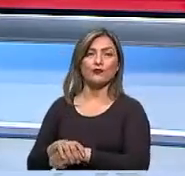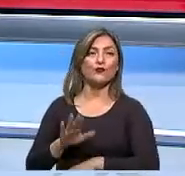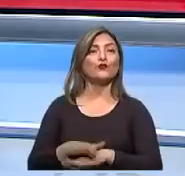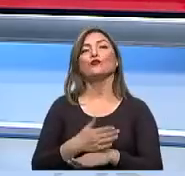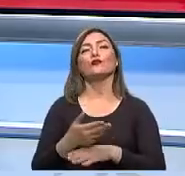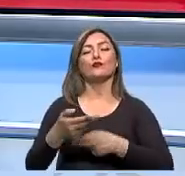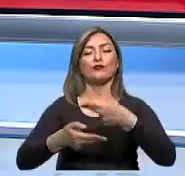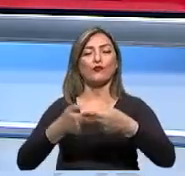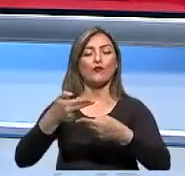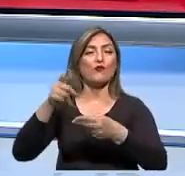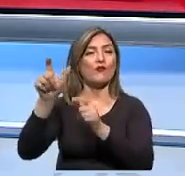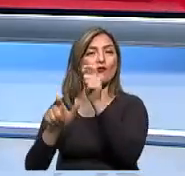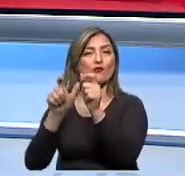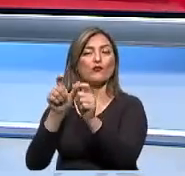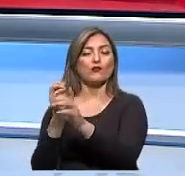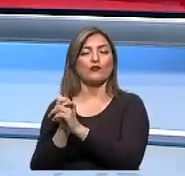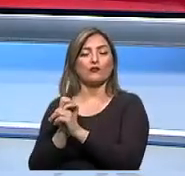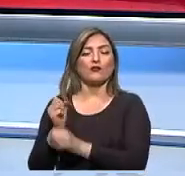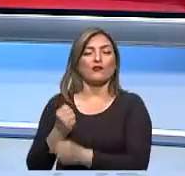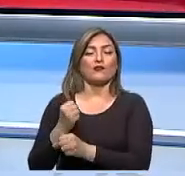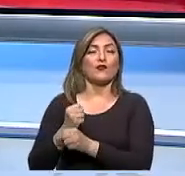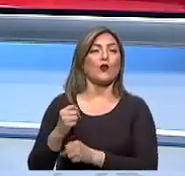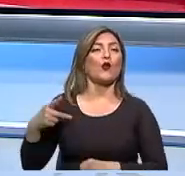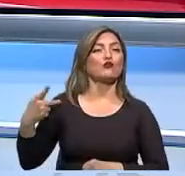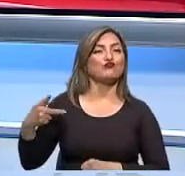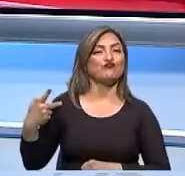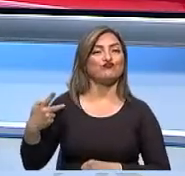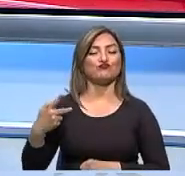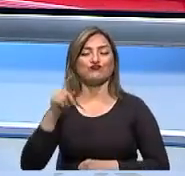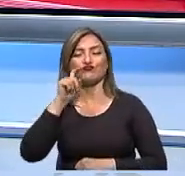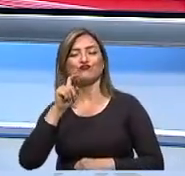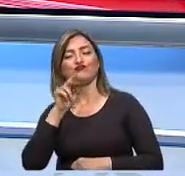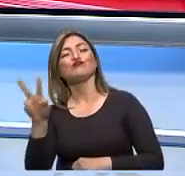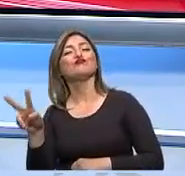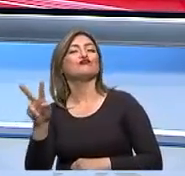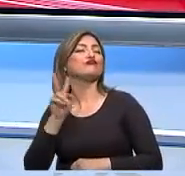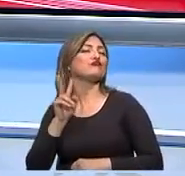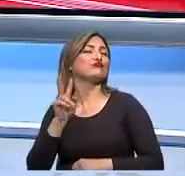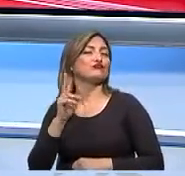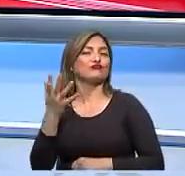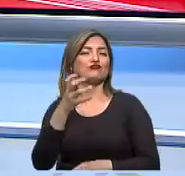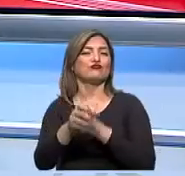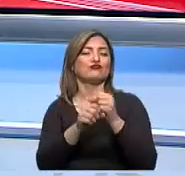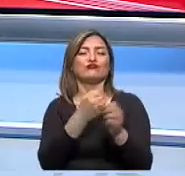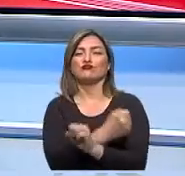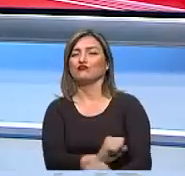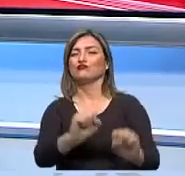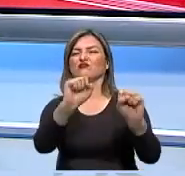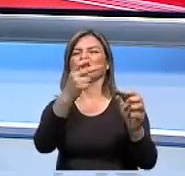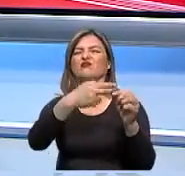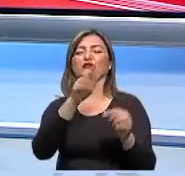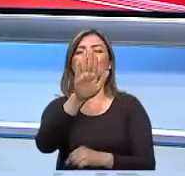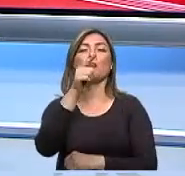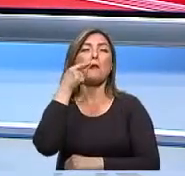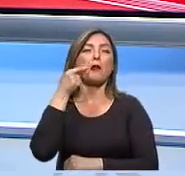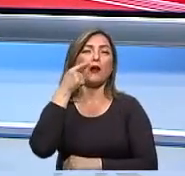delito de trata de personas con fines de explotación sexual. La víctima de 15 años fue rescatada. Entre los involucrados está